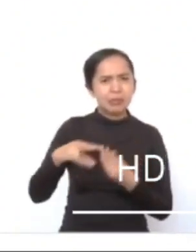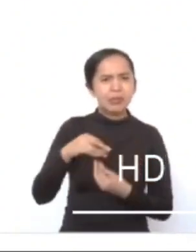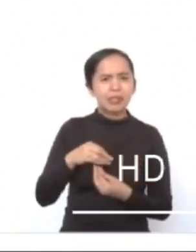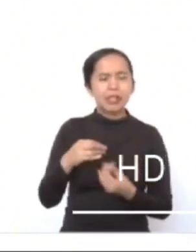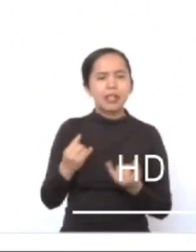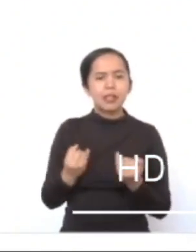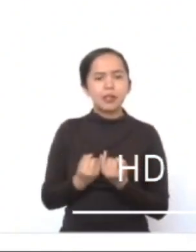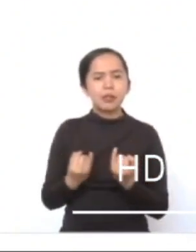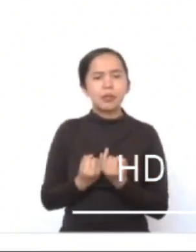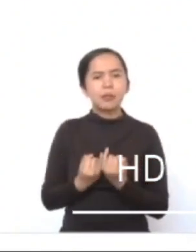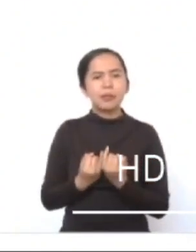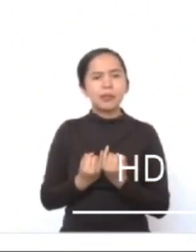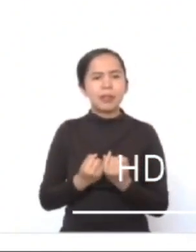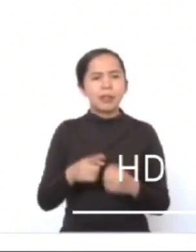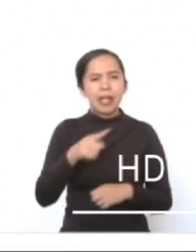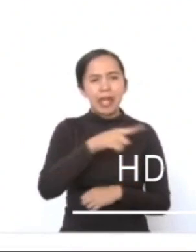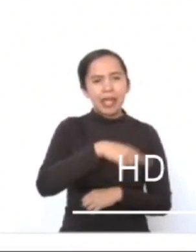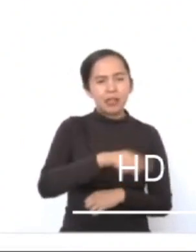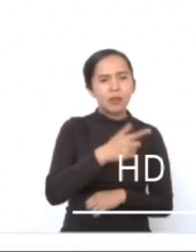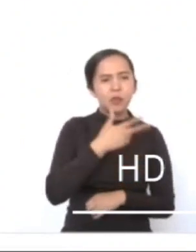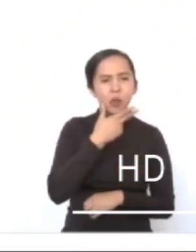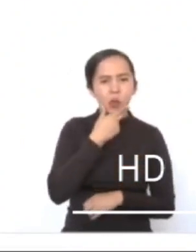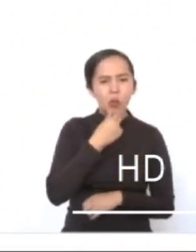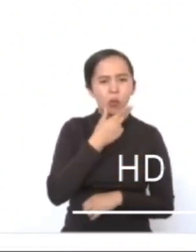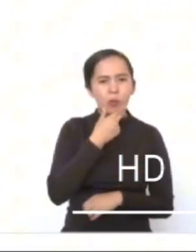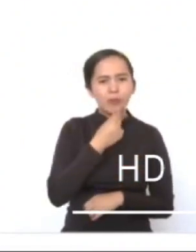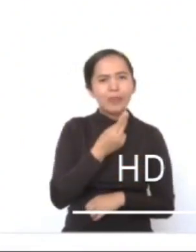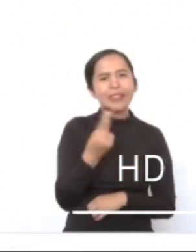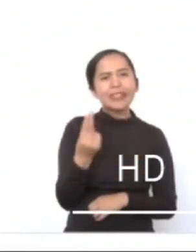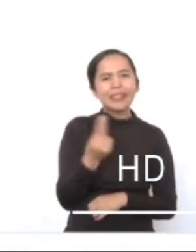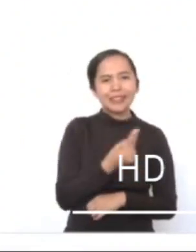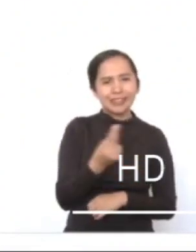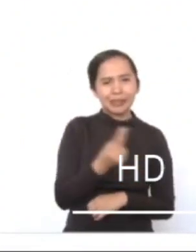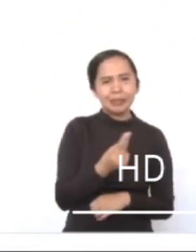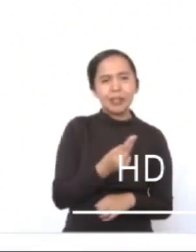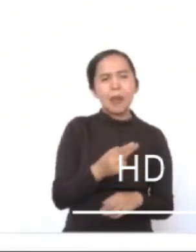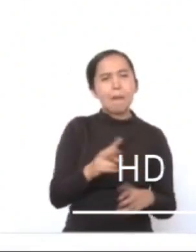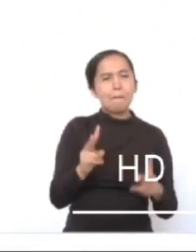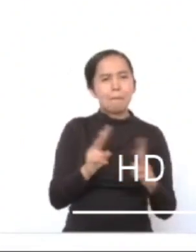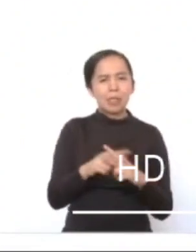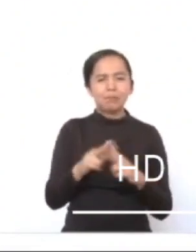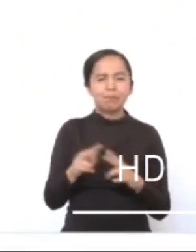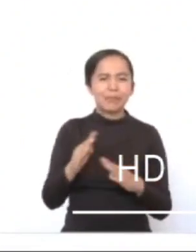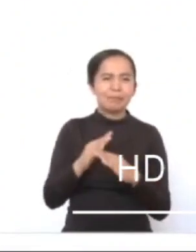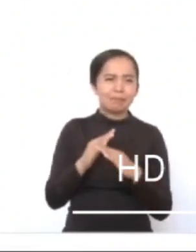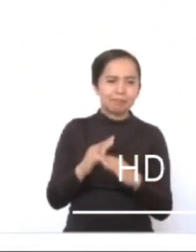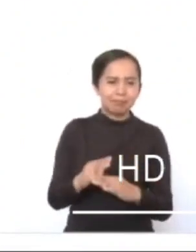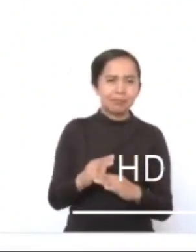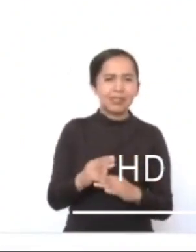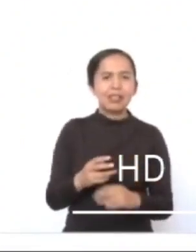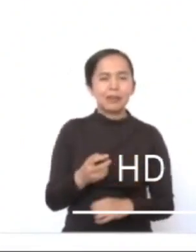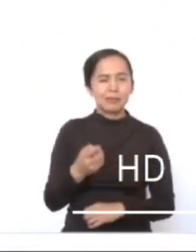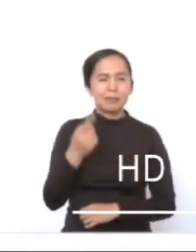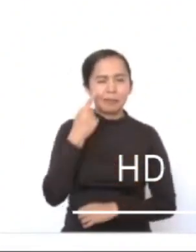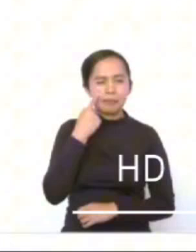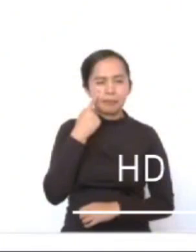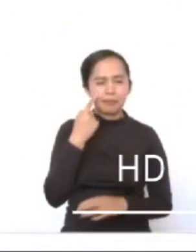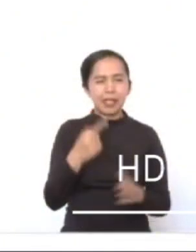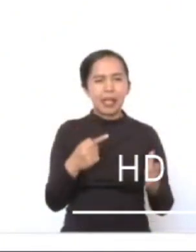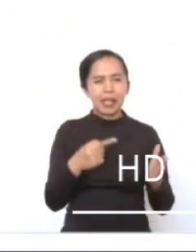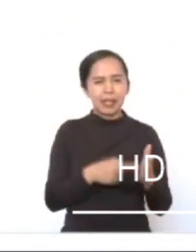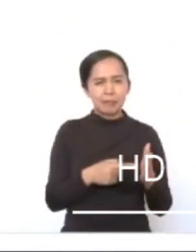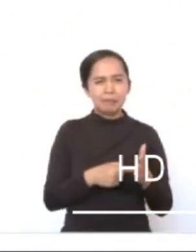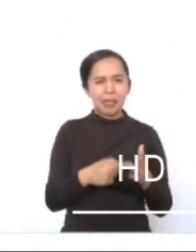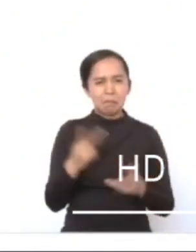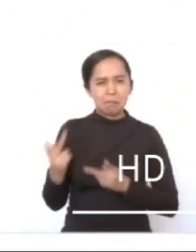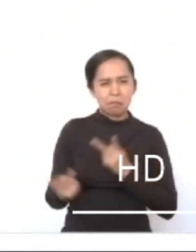para hacerlo se tiene uno, los varones sobre todo, que liberar de la violencia. Les quiero mencionar solamente un par de datos de la encuesta nacional